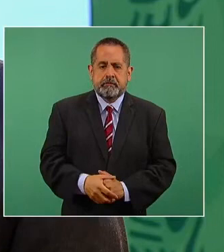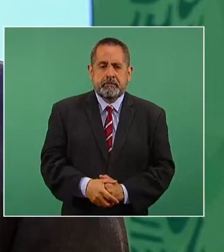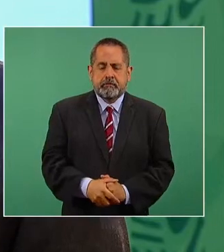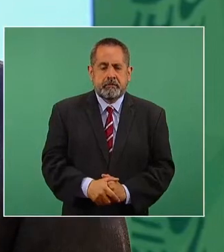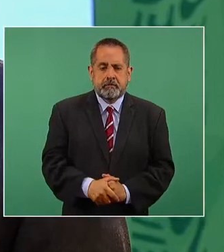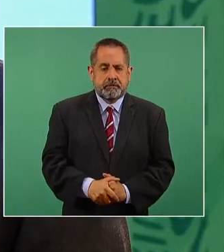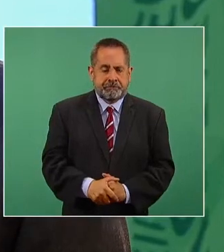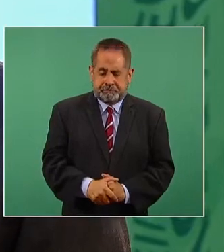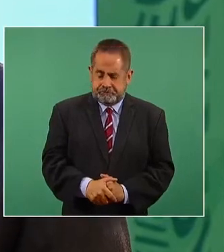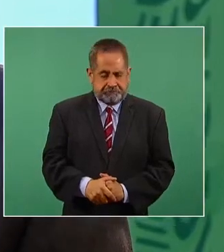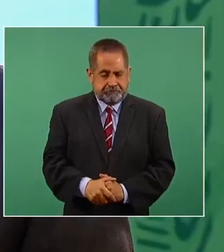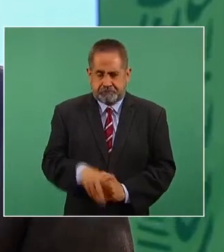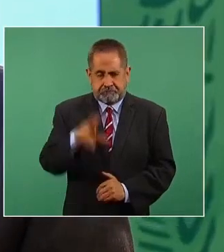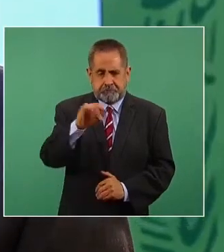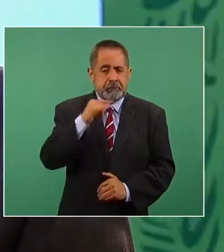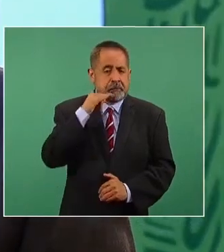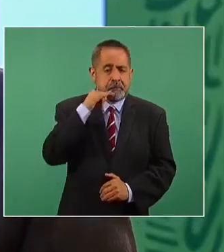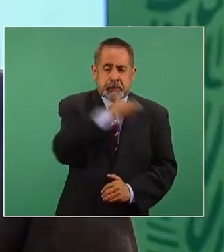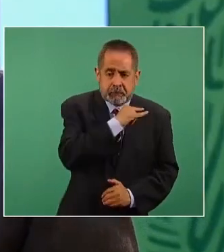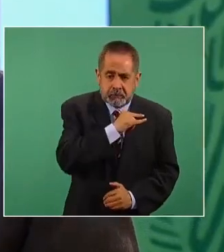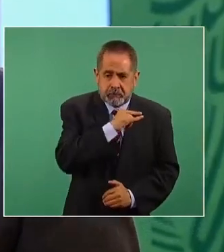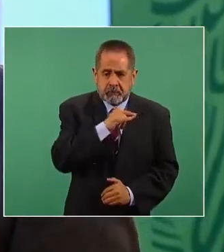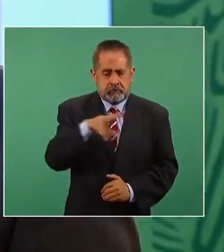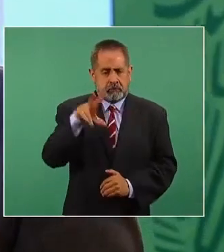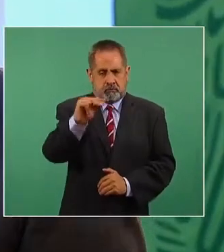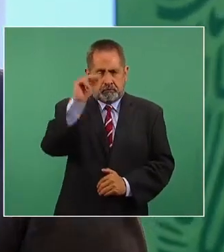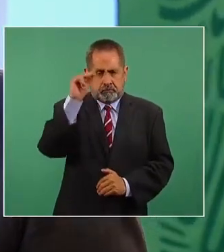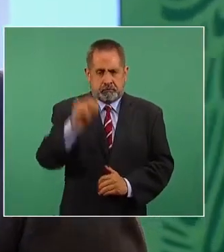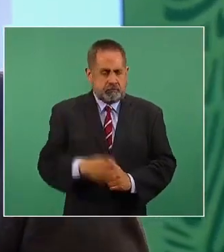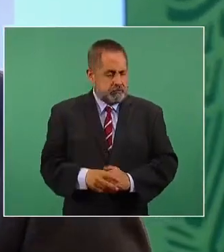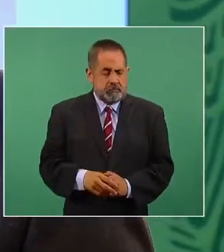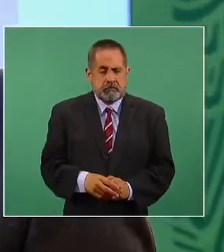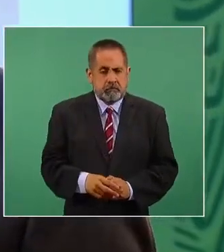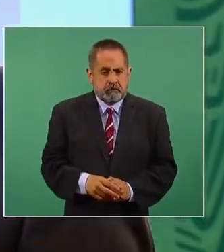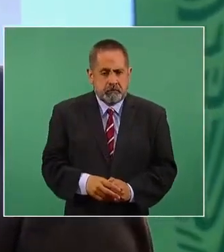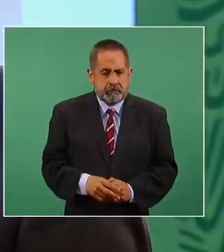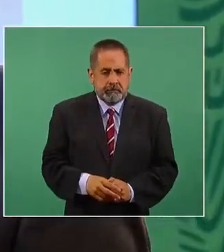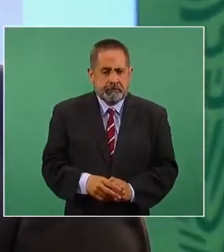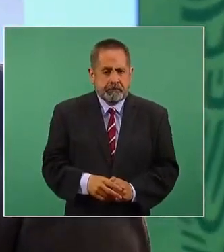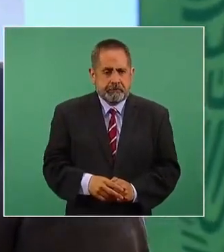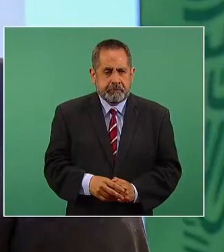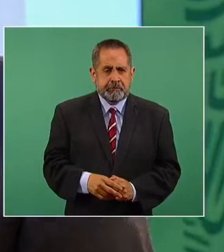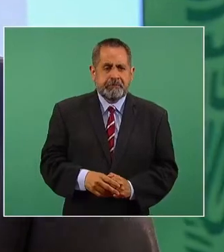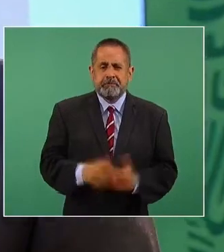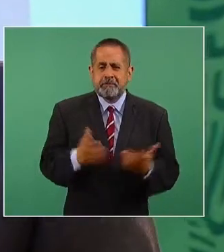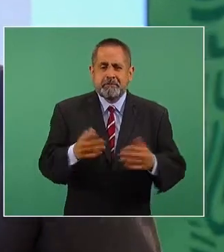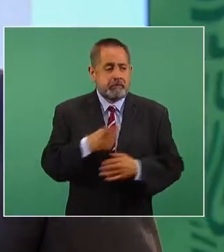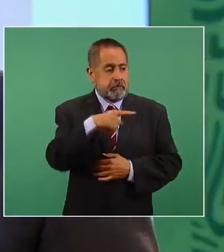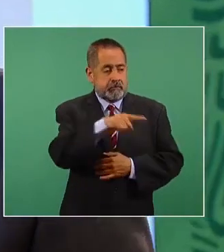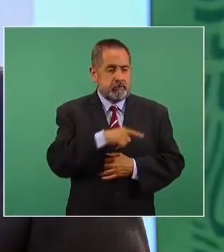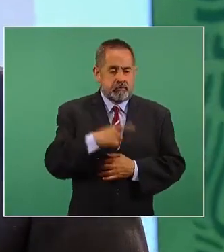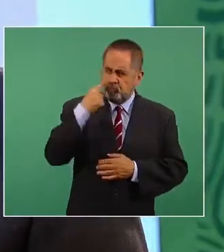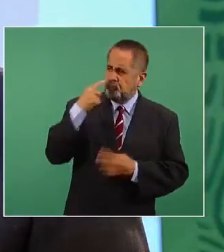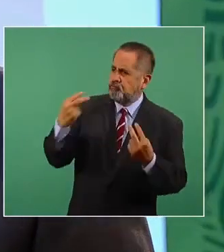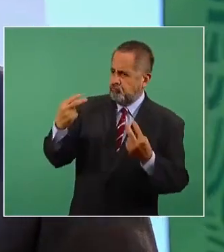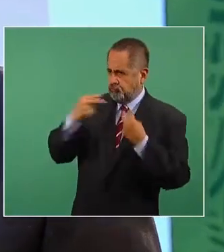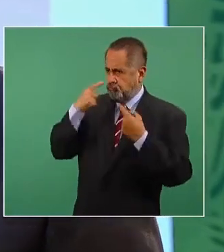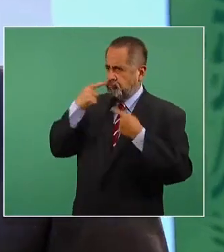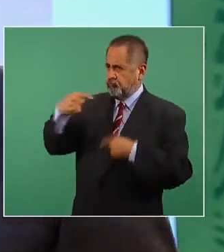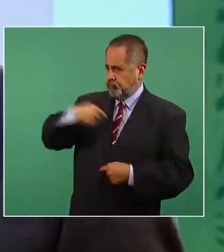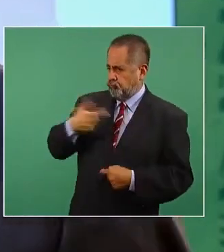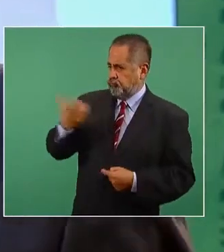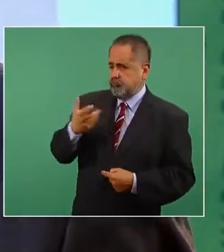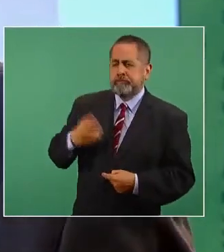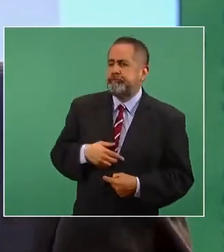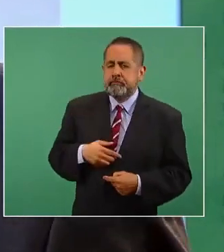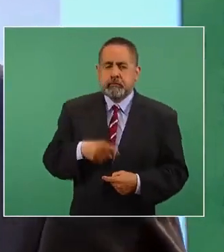No a la hipocresía, porque además ni siquiera dan la cara.